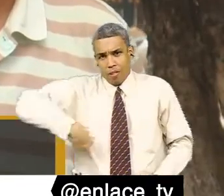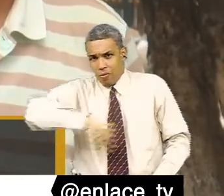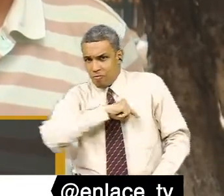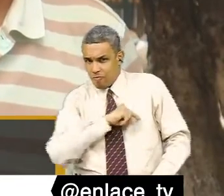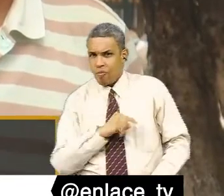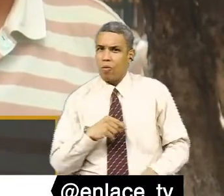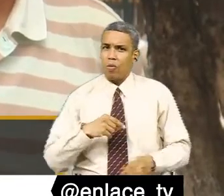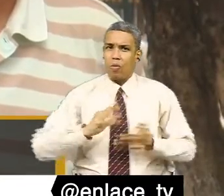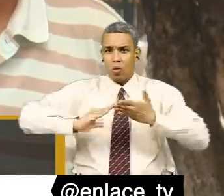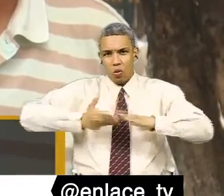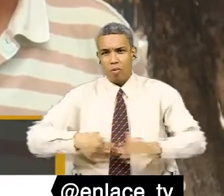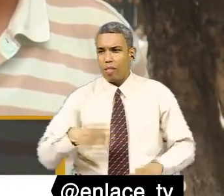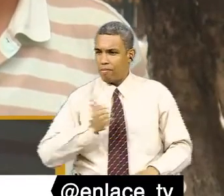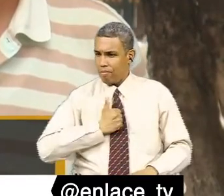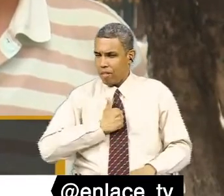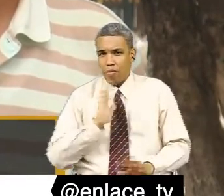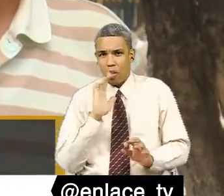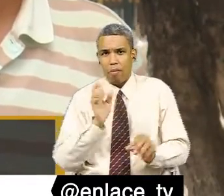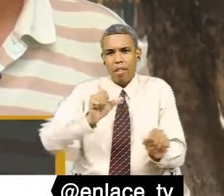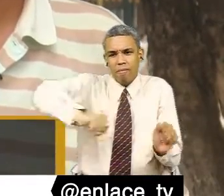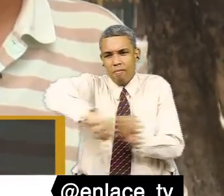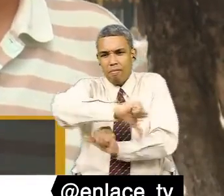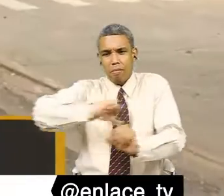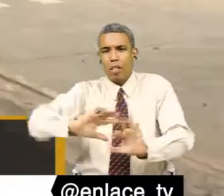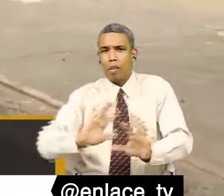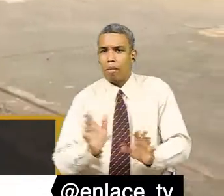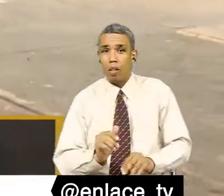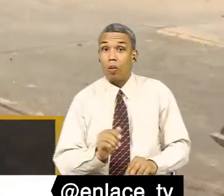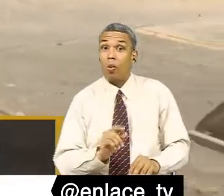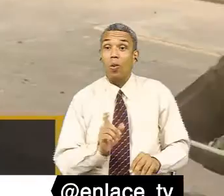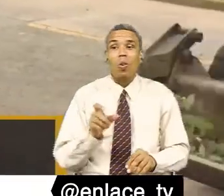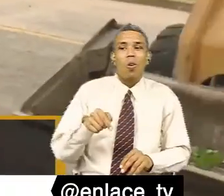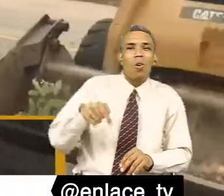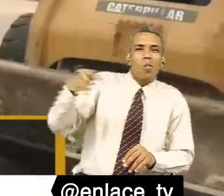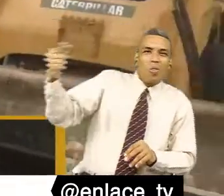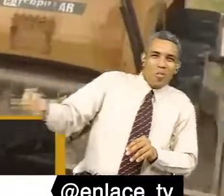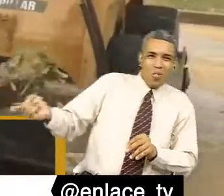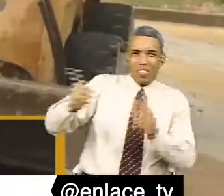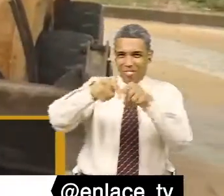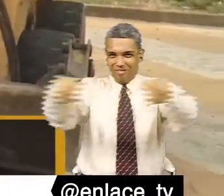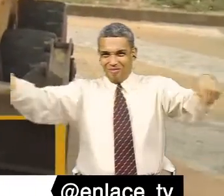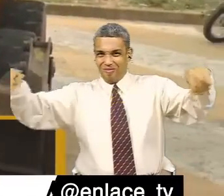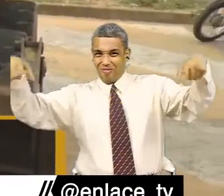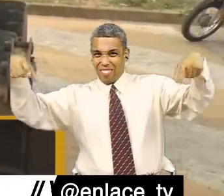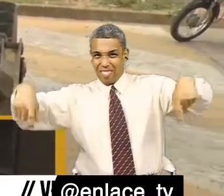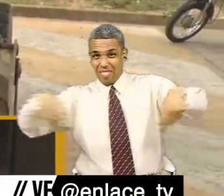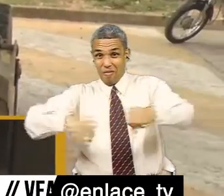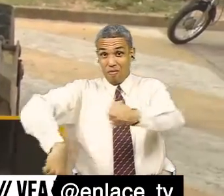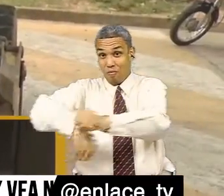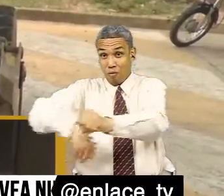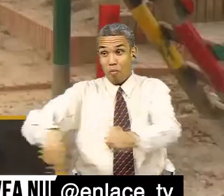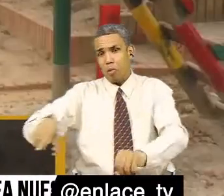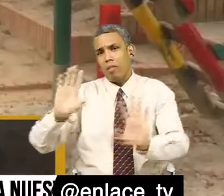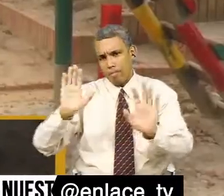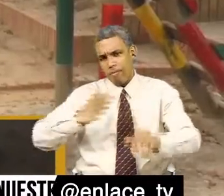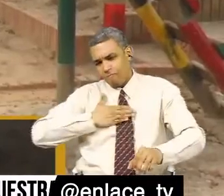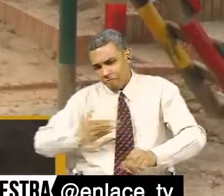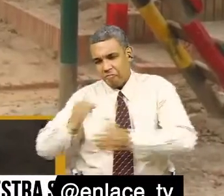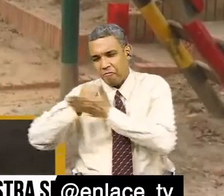colaborar no únicamente en este parque, sino en la cancha de fútbol y en los otros parques que tenemos, donde el señor alcalde y su secretario